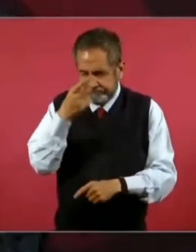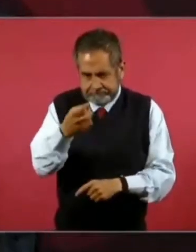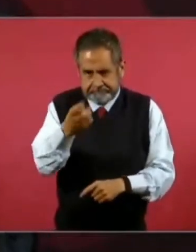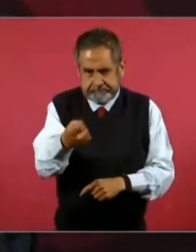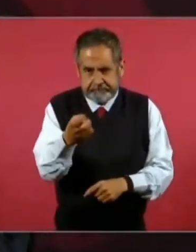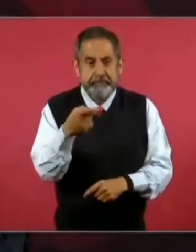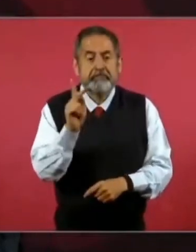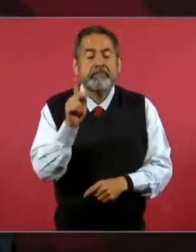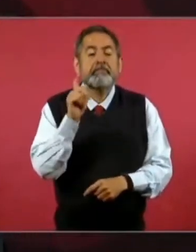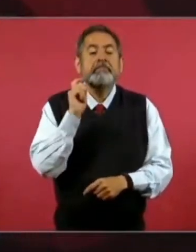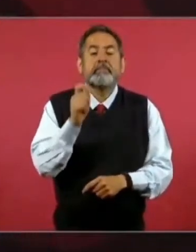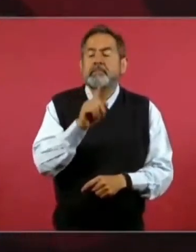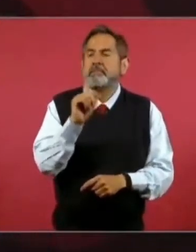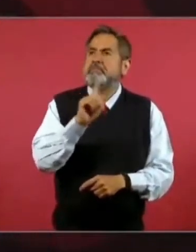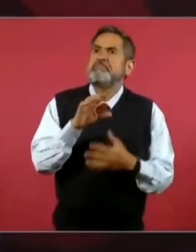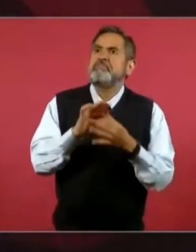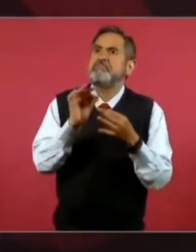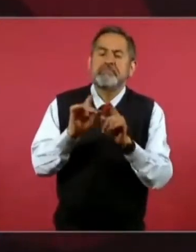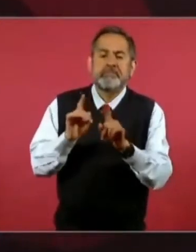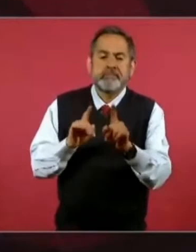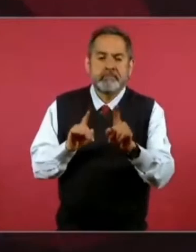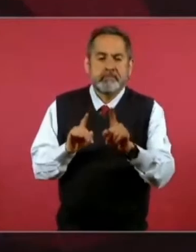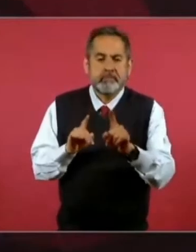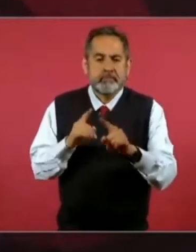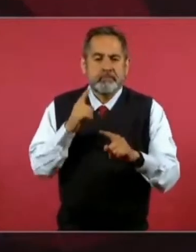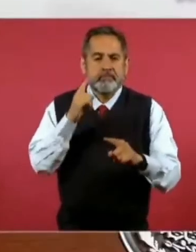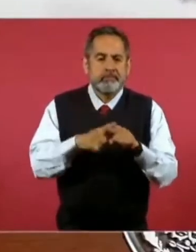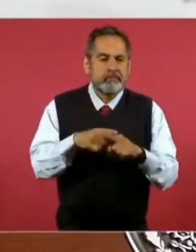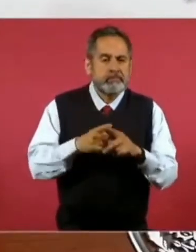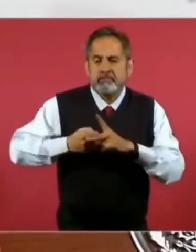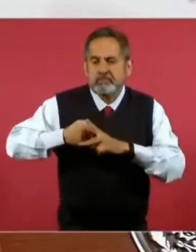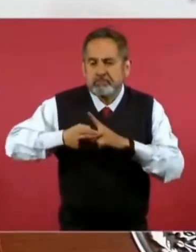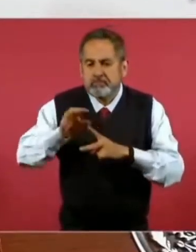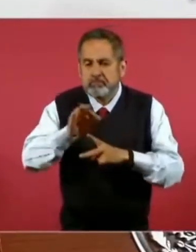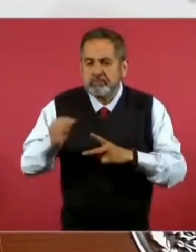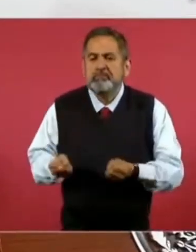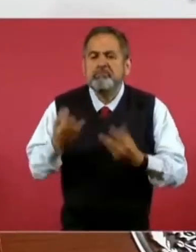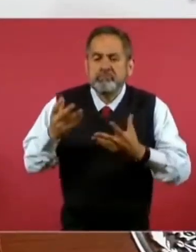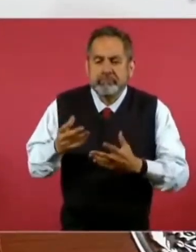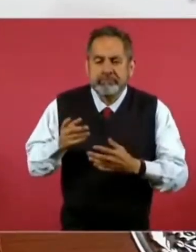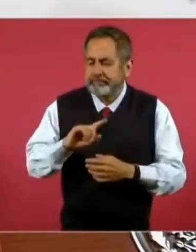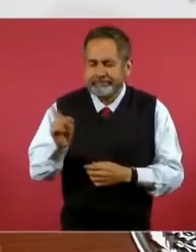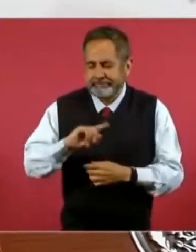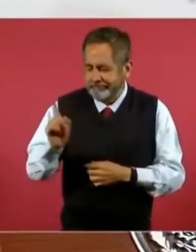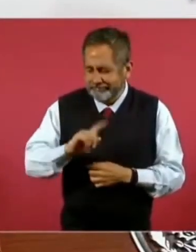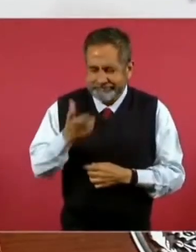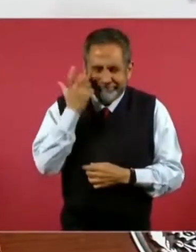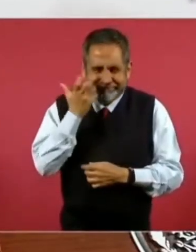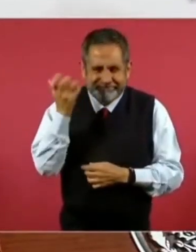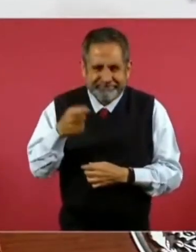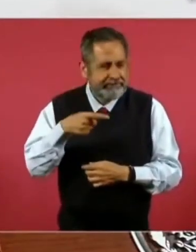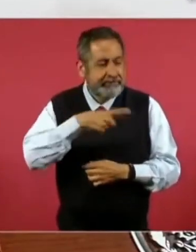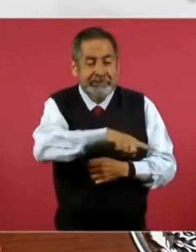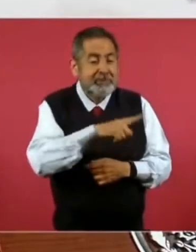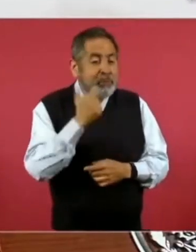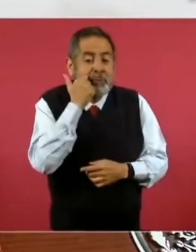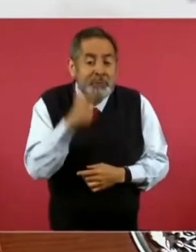pero no es por la representación proporcional, es porque no quieren